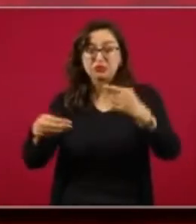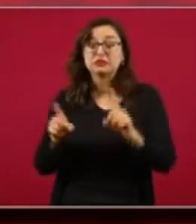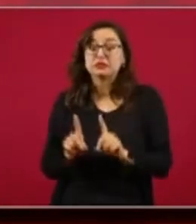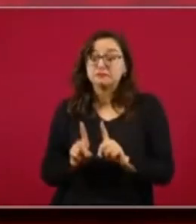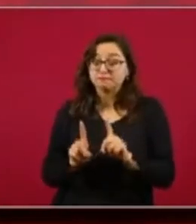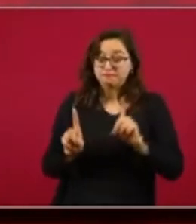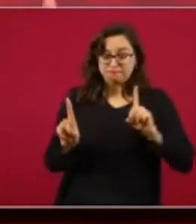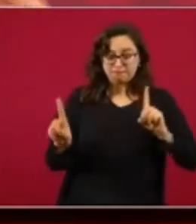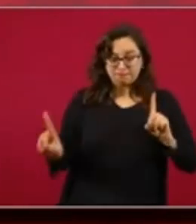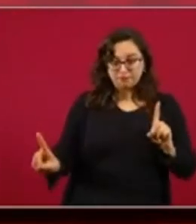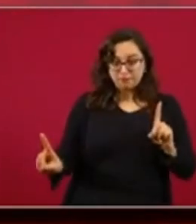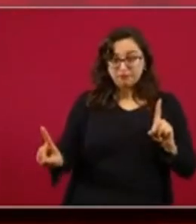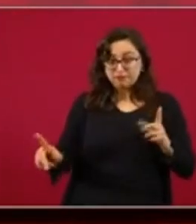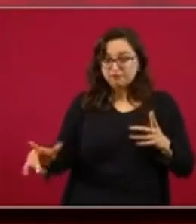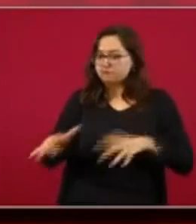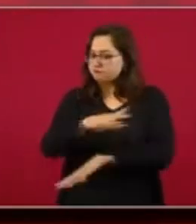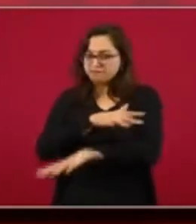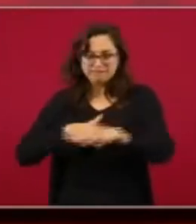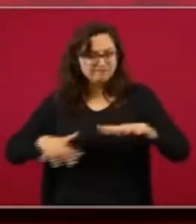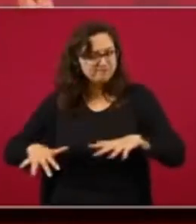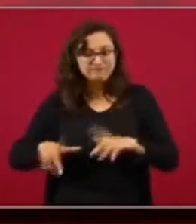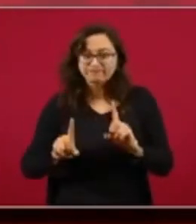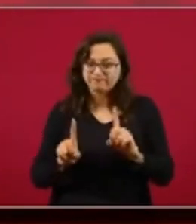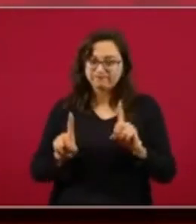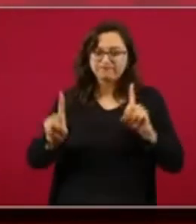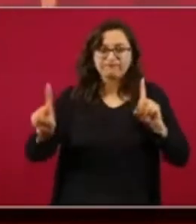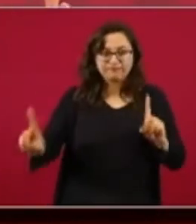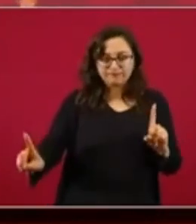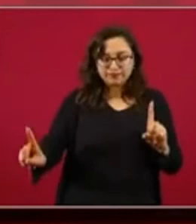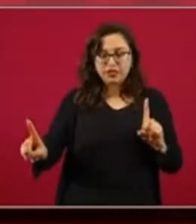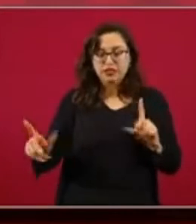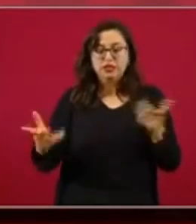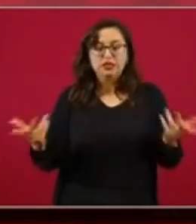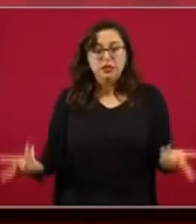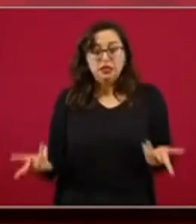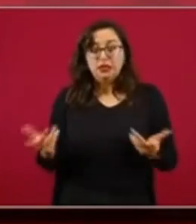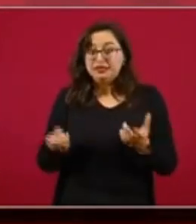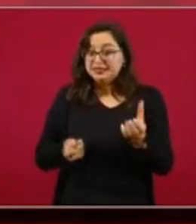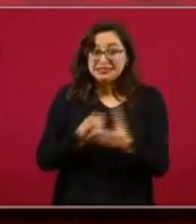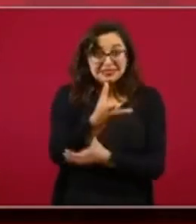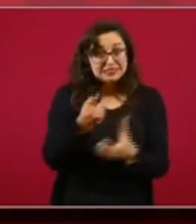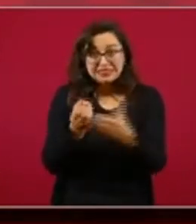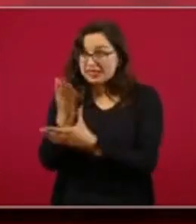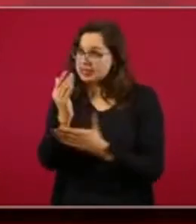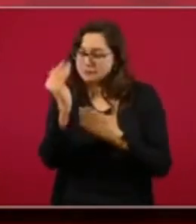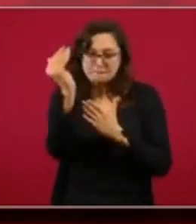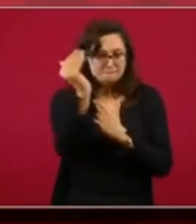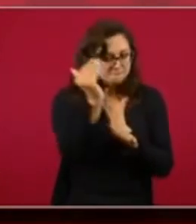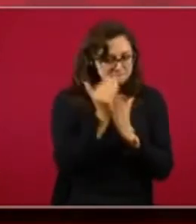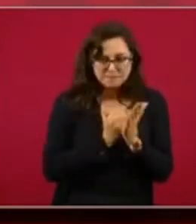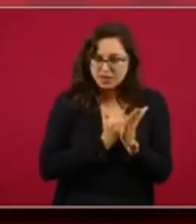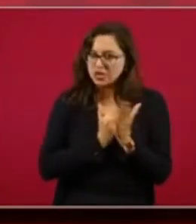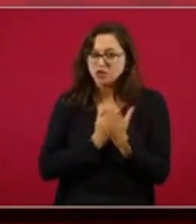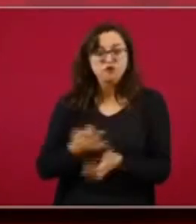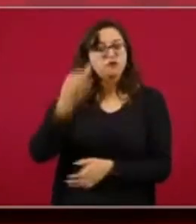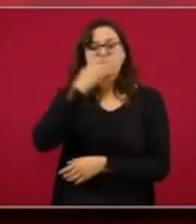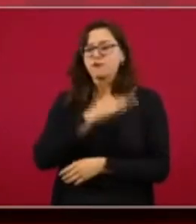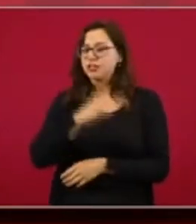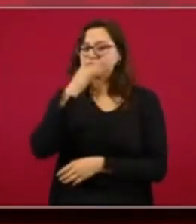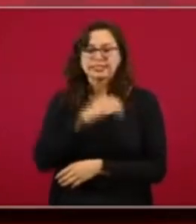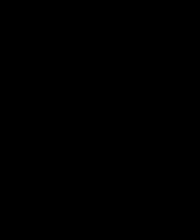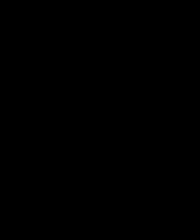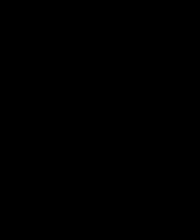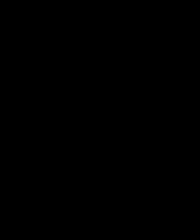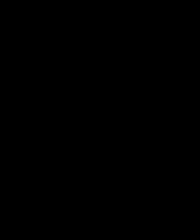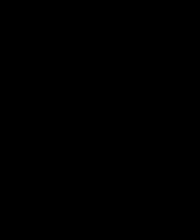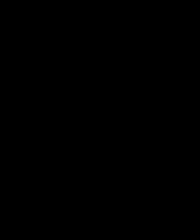sana distancia social, nos abstenemos de circular lo menos posible en espacios públicos, no hacemos fiestas con